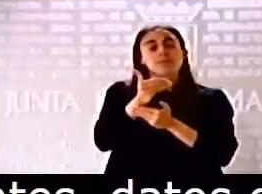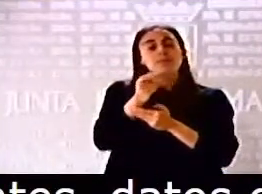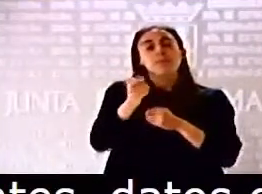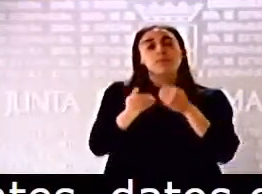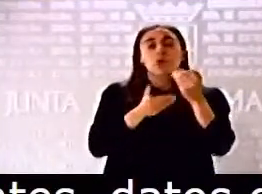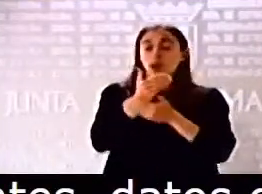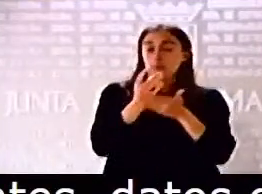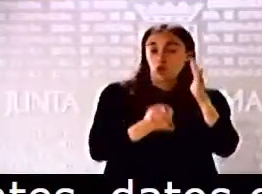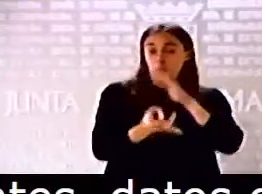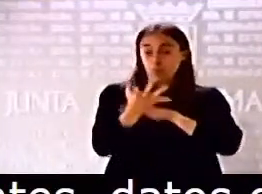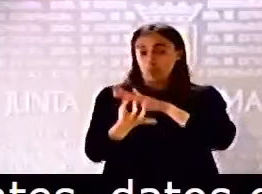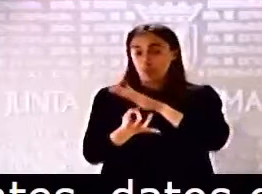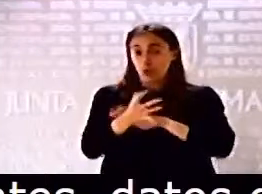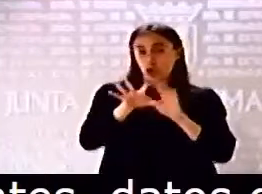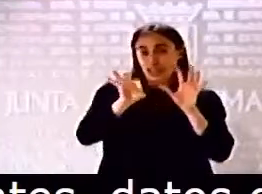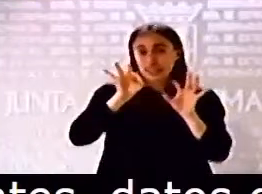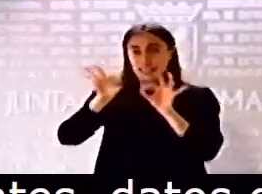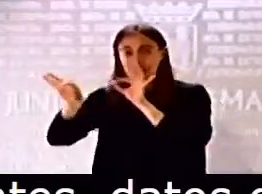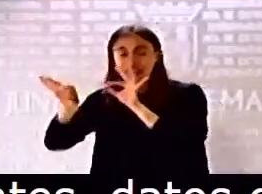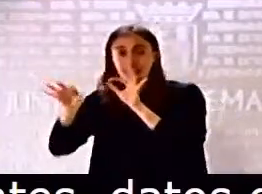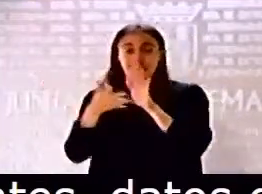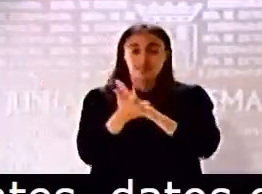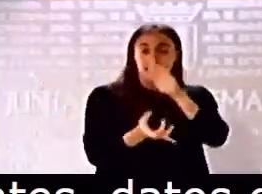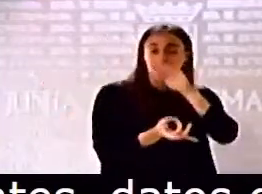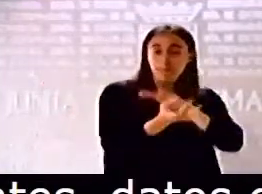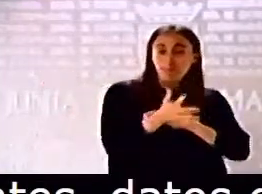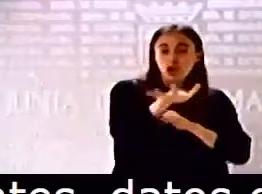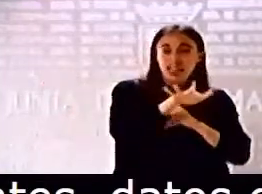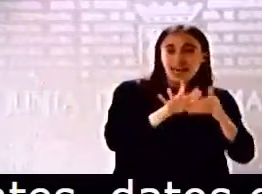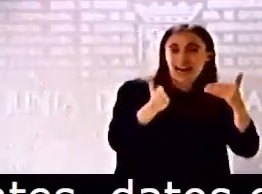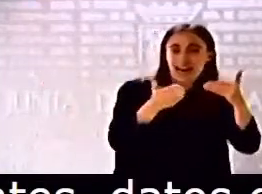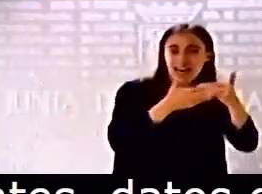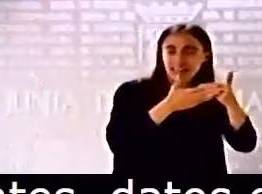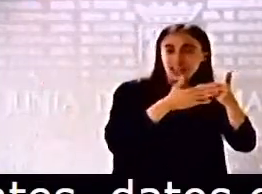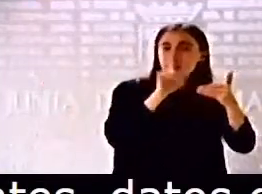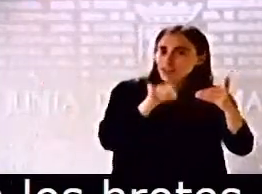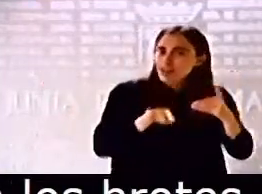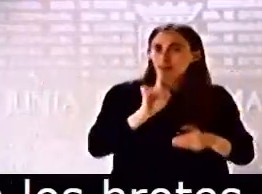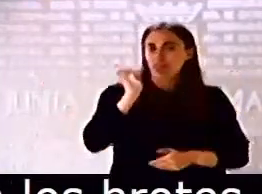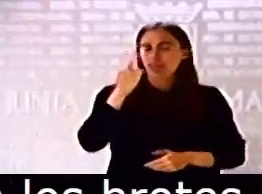los brotes, aislando muy bien los brotes, detectando bien los